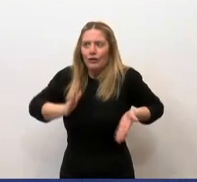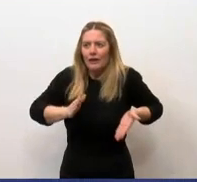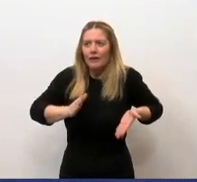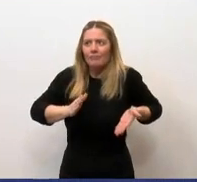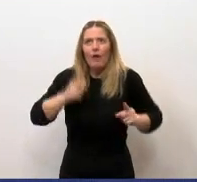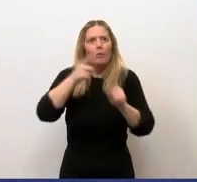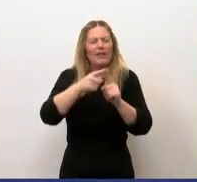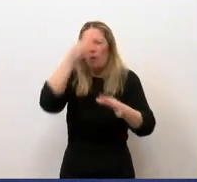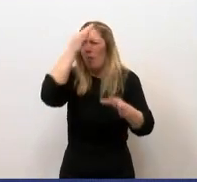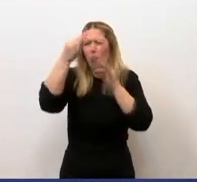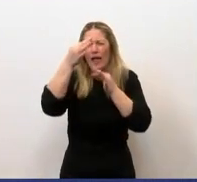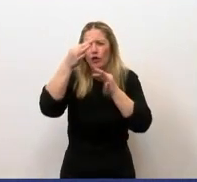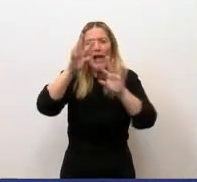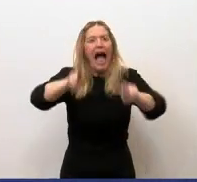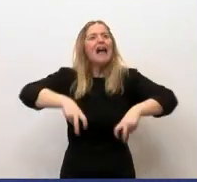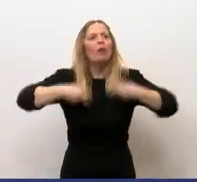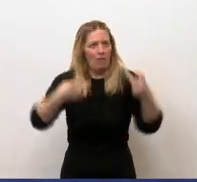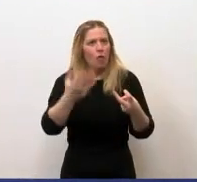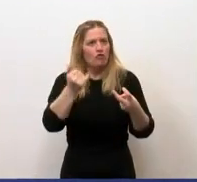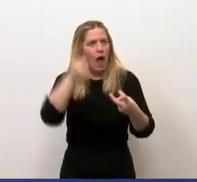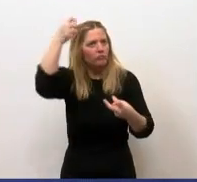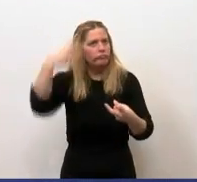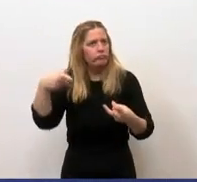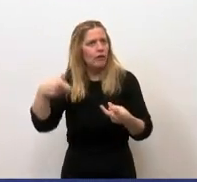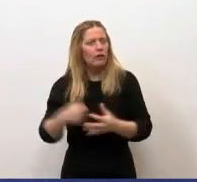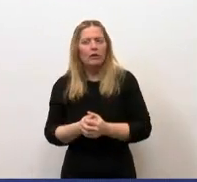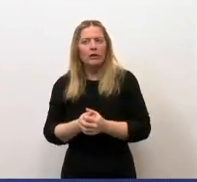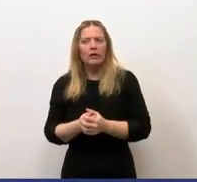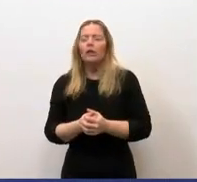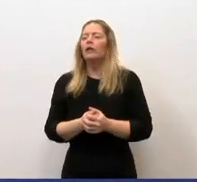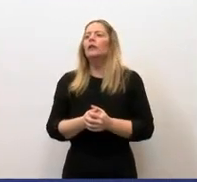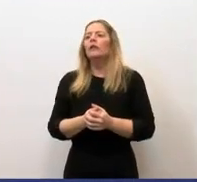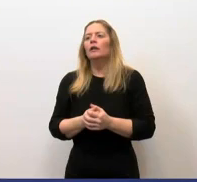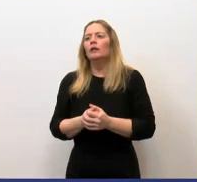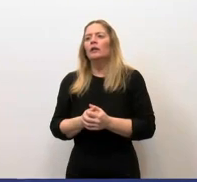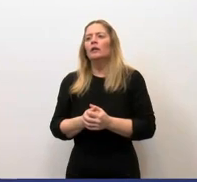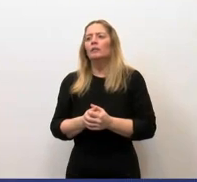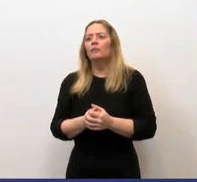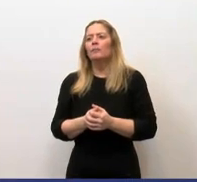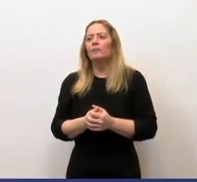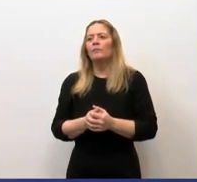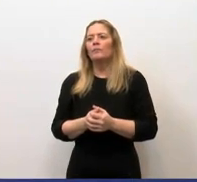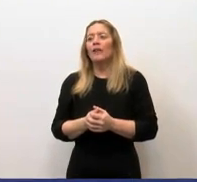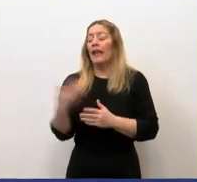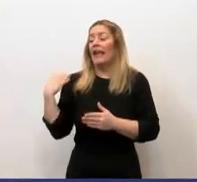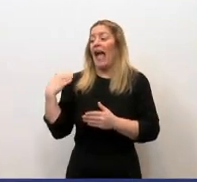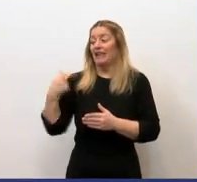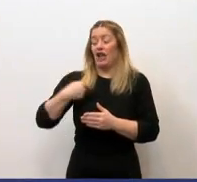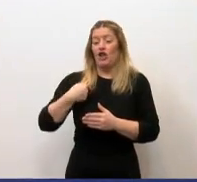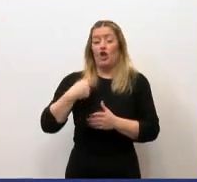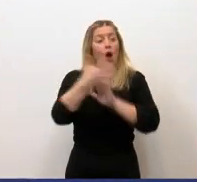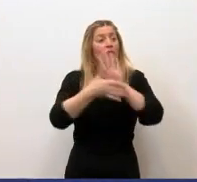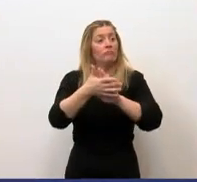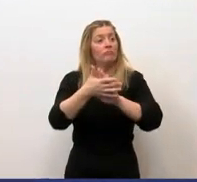día. ¿Y qué les pasa a las científicas que yo os hablaba antes de Girona? Eran